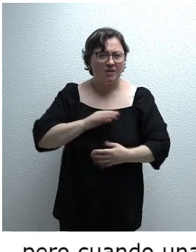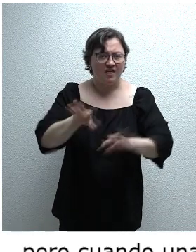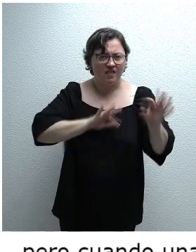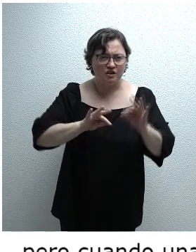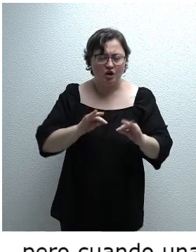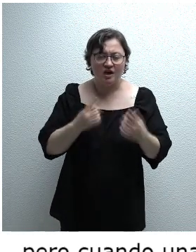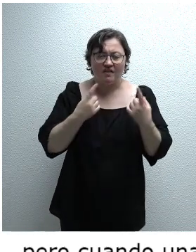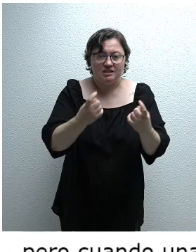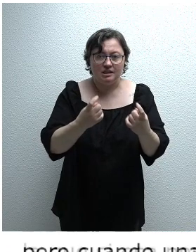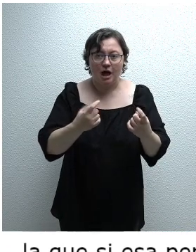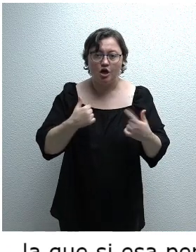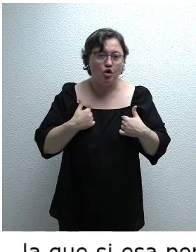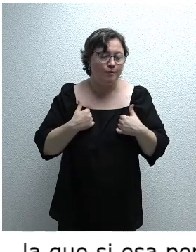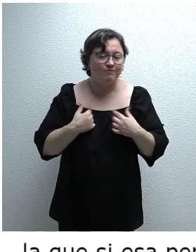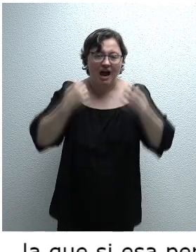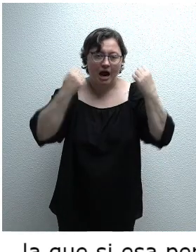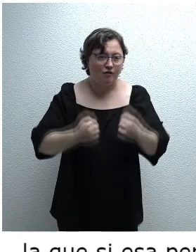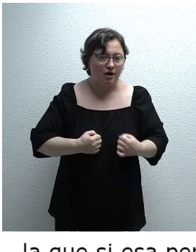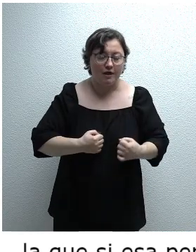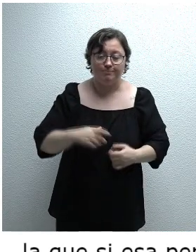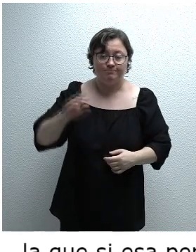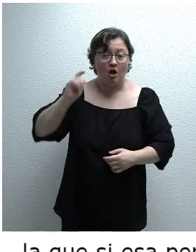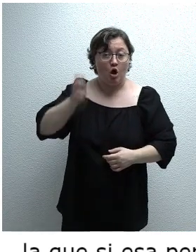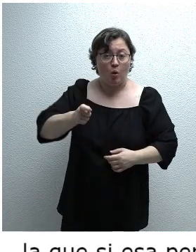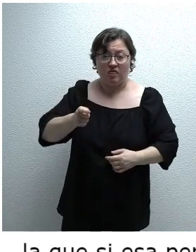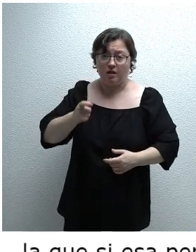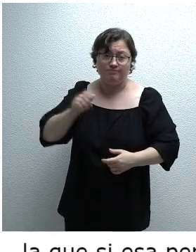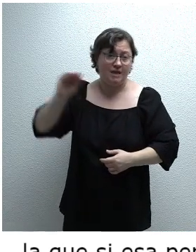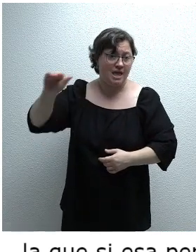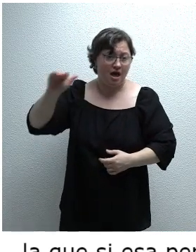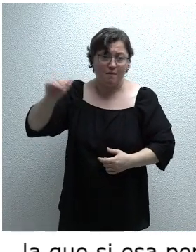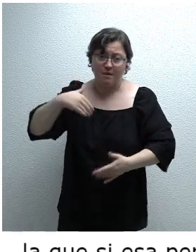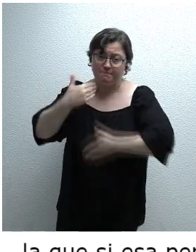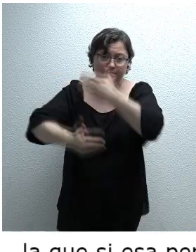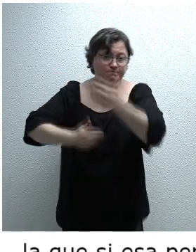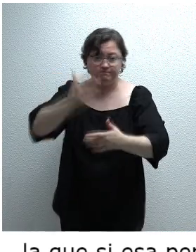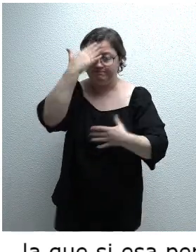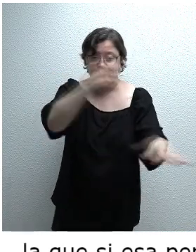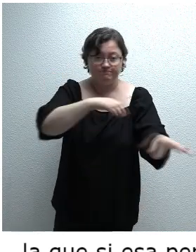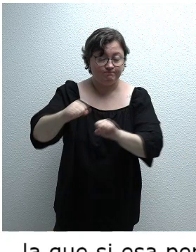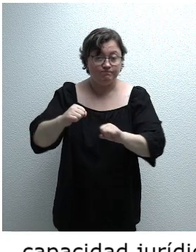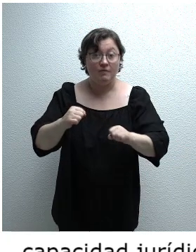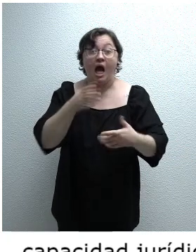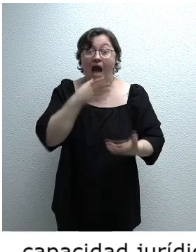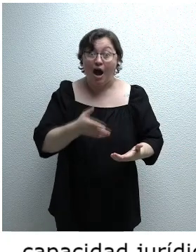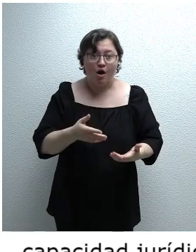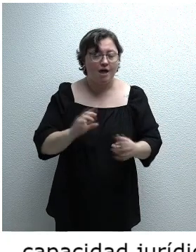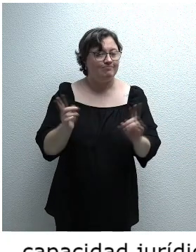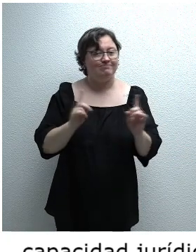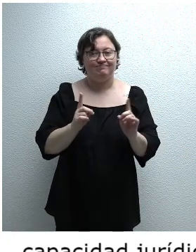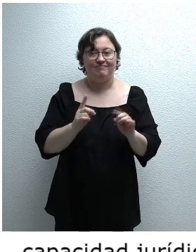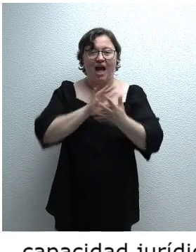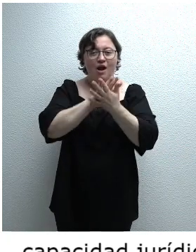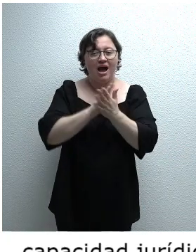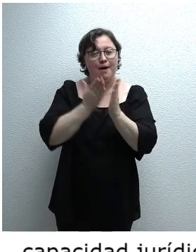jurídica, no teníamos más remedio que remitirnos a un procedimiento judicial de incapacitación, ahora se amplía el